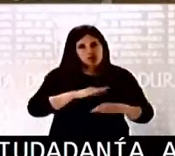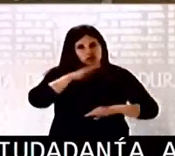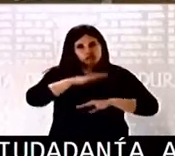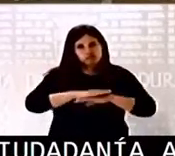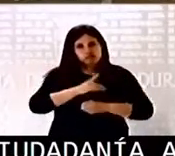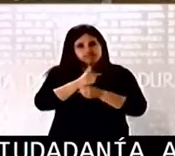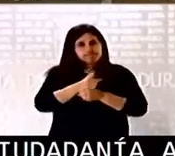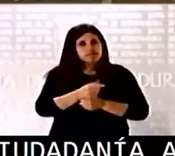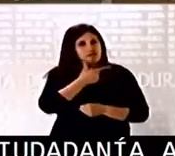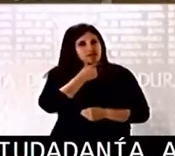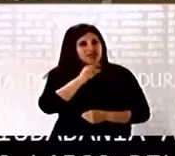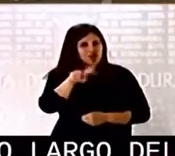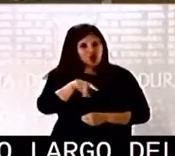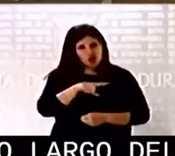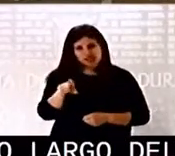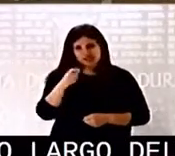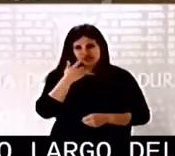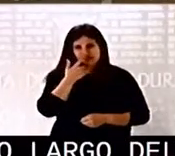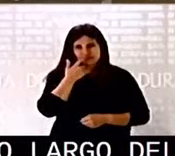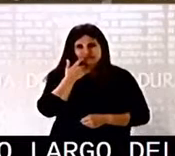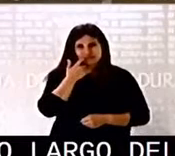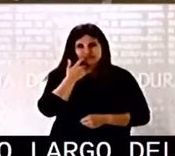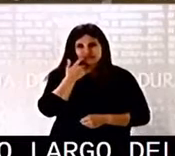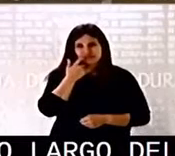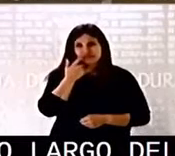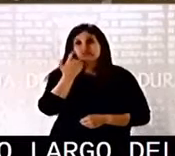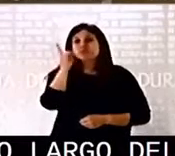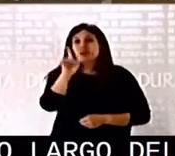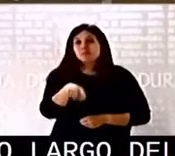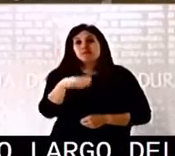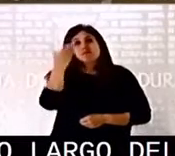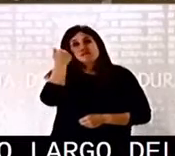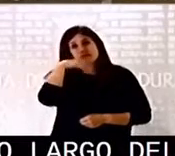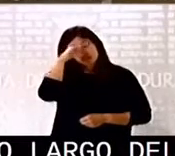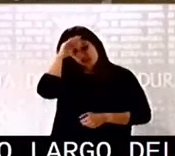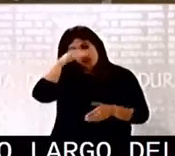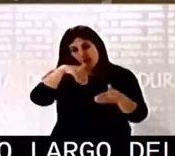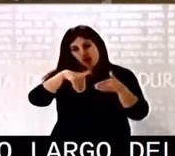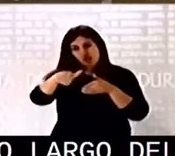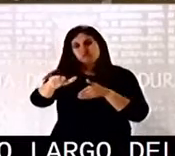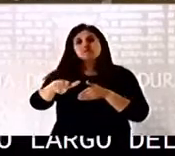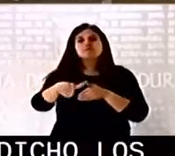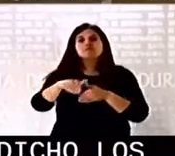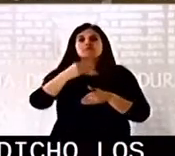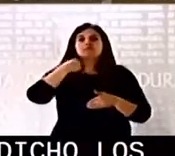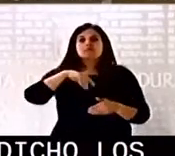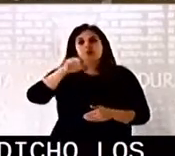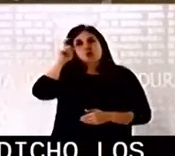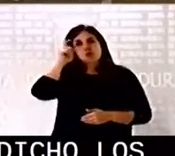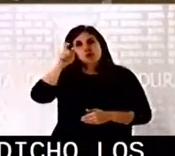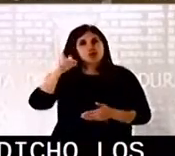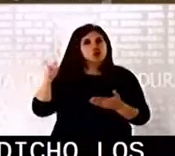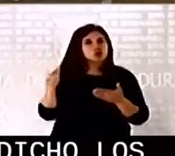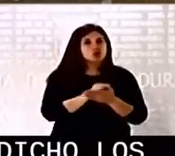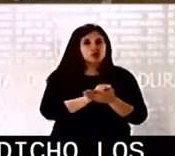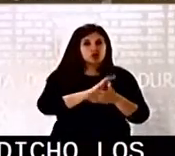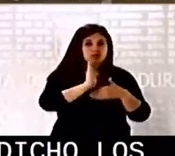A lo largo del fin de semana caerán, o decaerán, mejor dicho, los cierres perimetrales de todas las